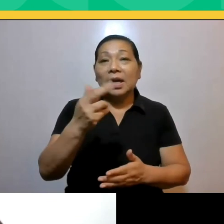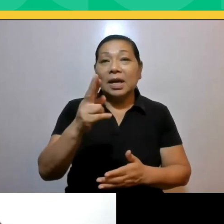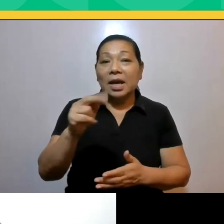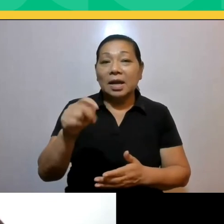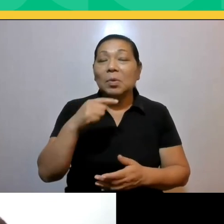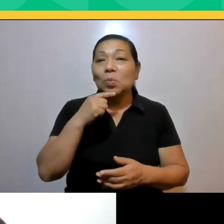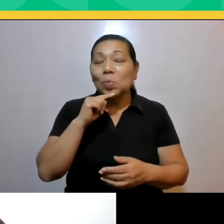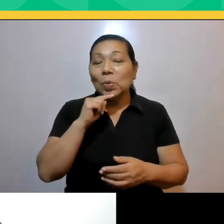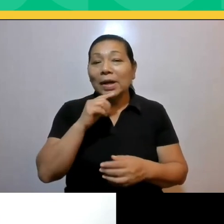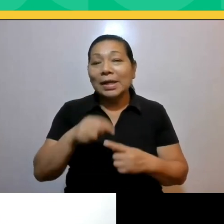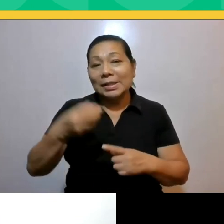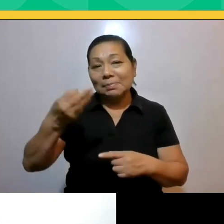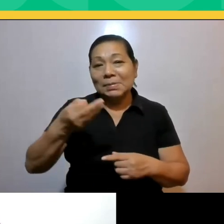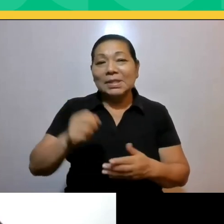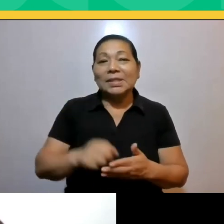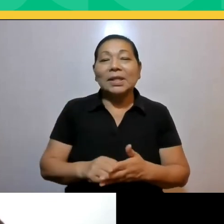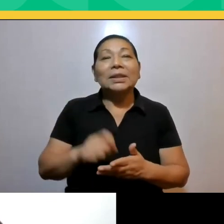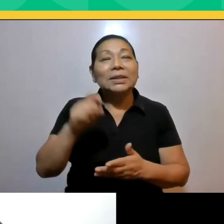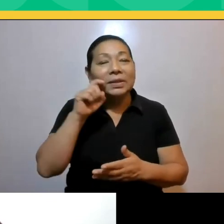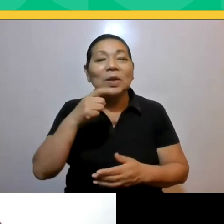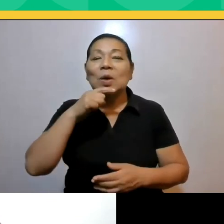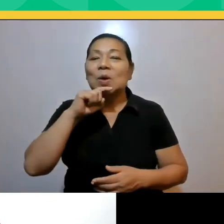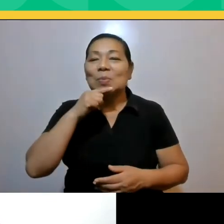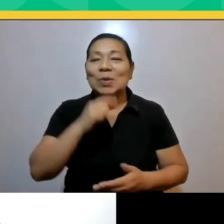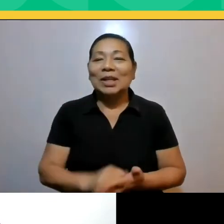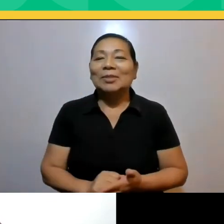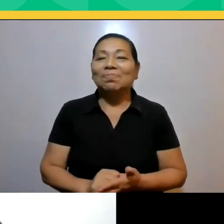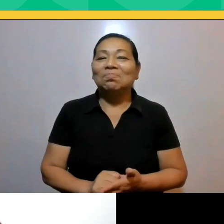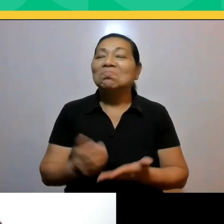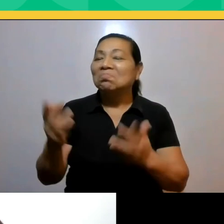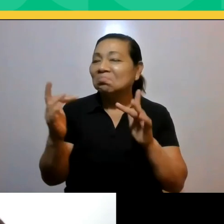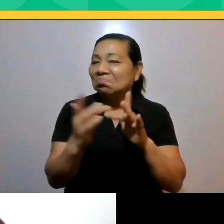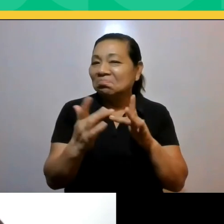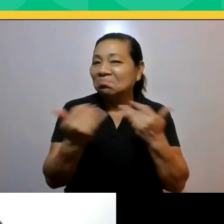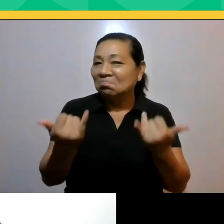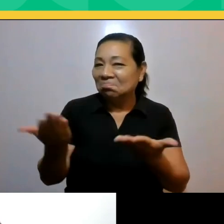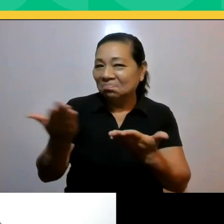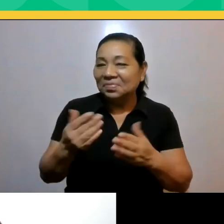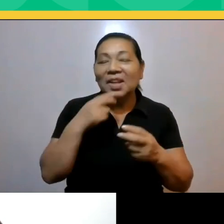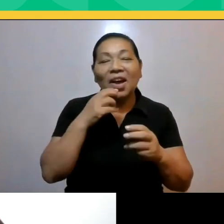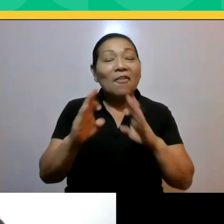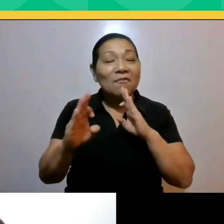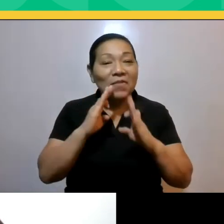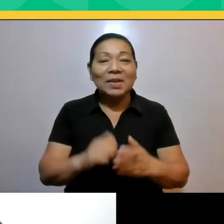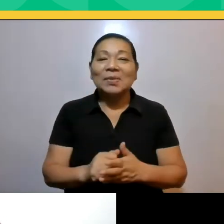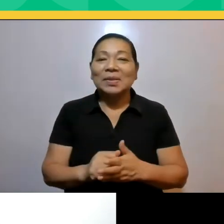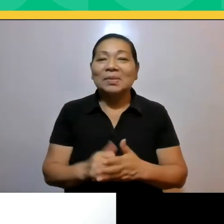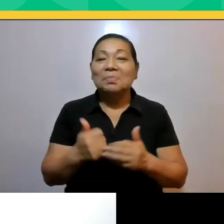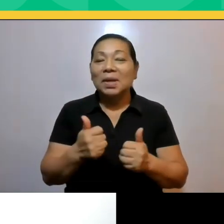ginecobstetra, y vamos a hablar de sexualidad femenina. Entonces pueden encontrar la inscripción en la página de Facebook de Bienestar